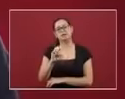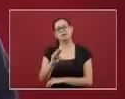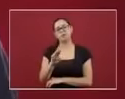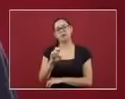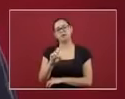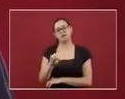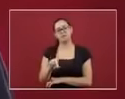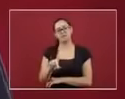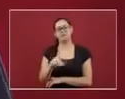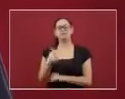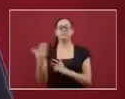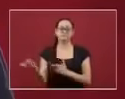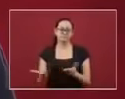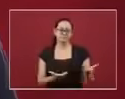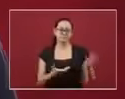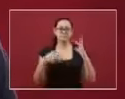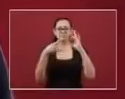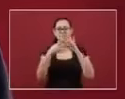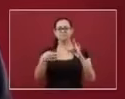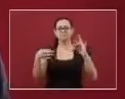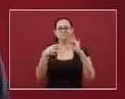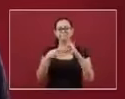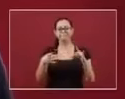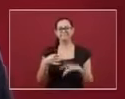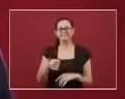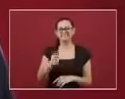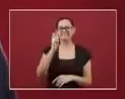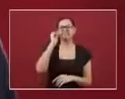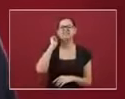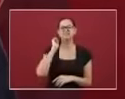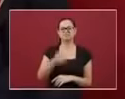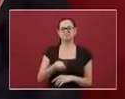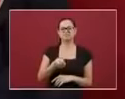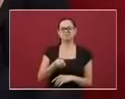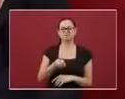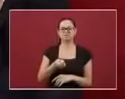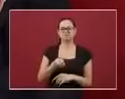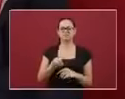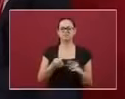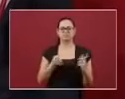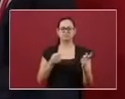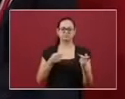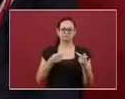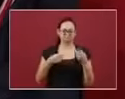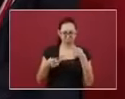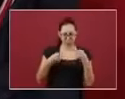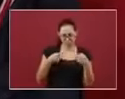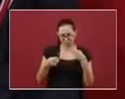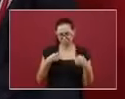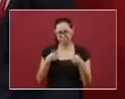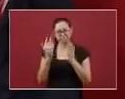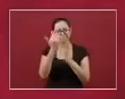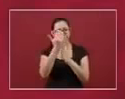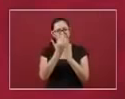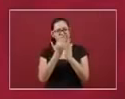a explicarles en qué consiste el plan de